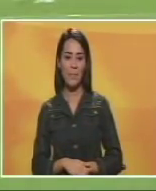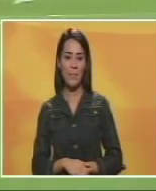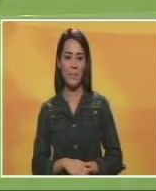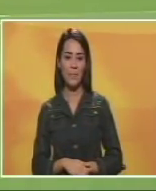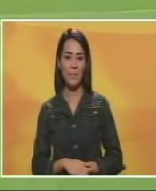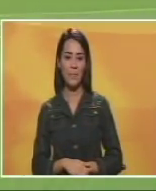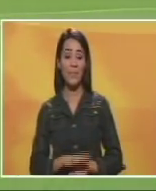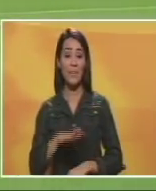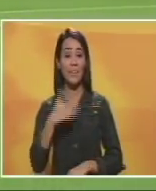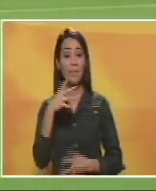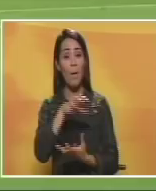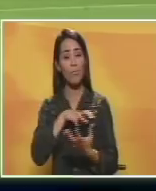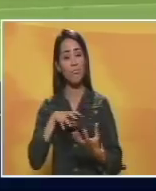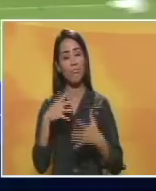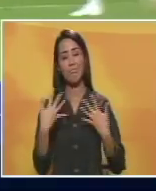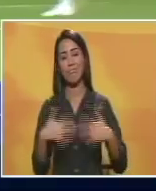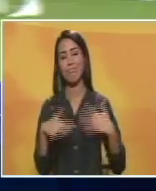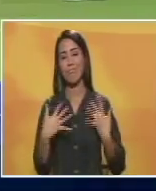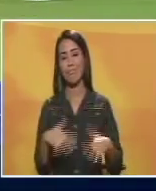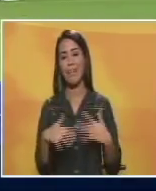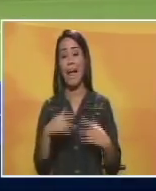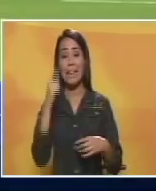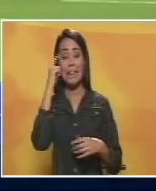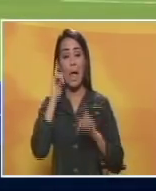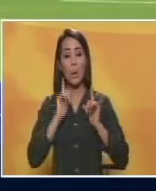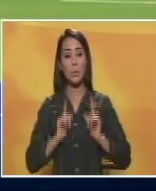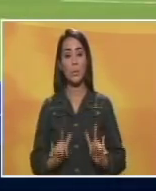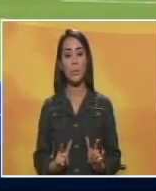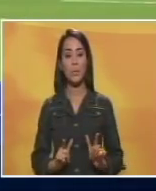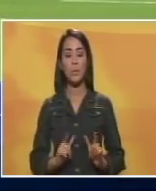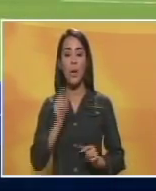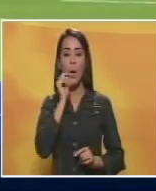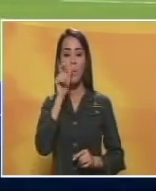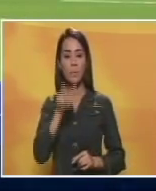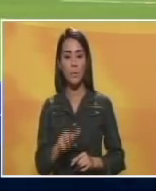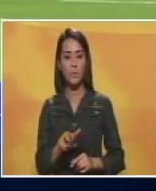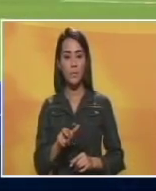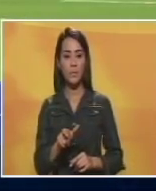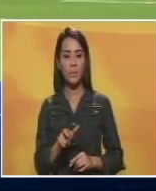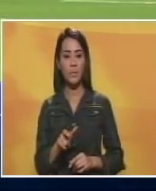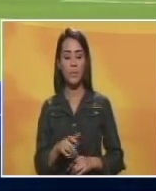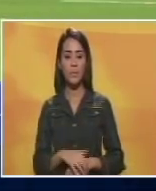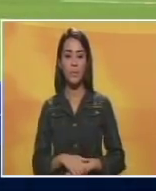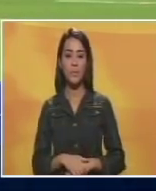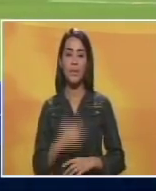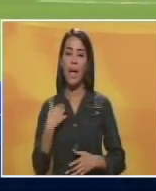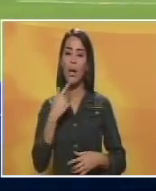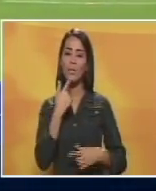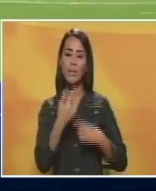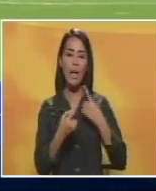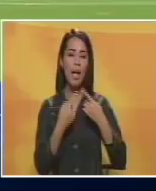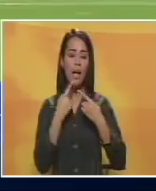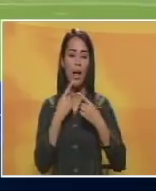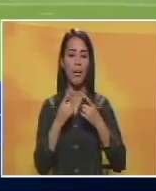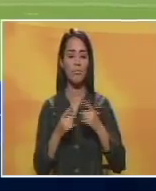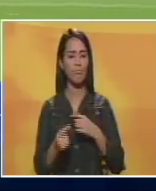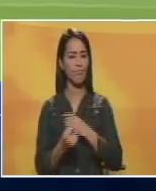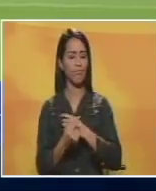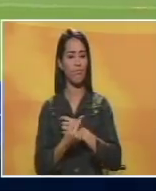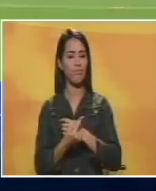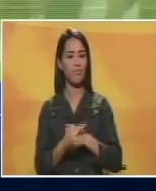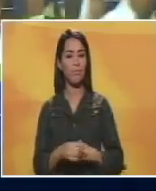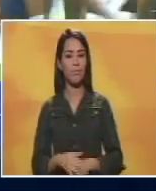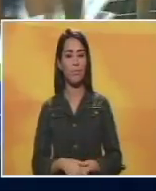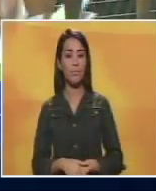Después de un polémico día de descanso concedido por el seleccionador Jorge Sampaoli, que generó múltiples comentarios en contra, la